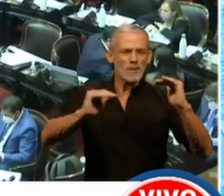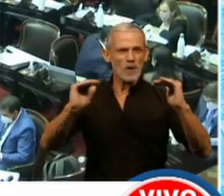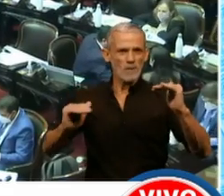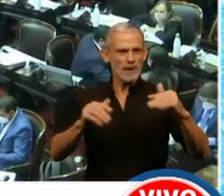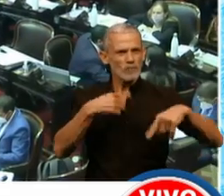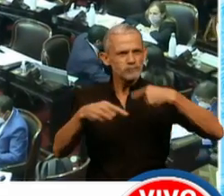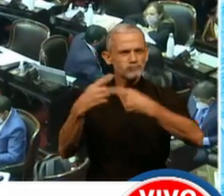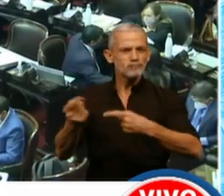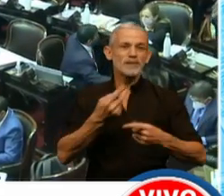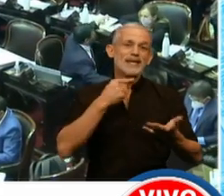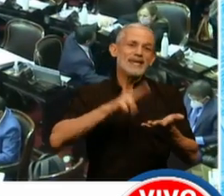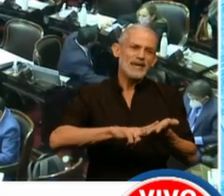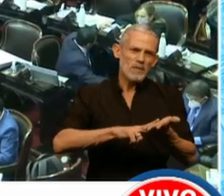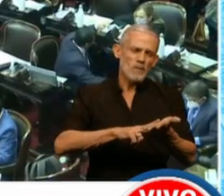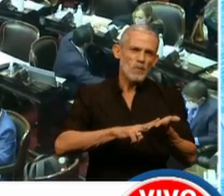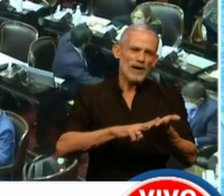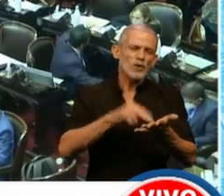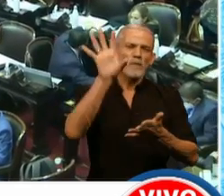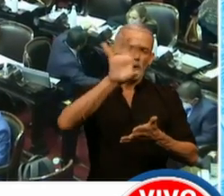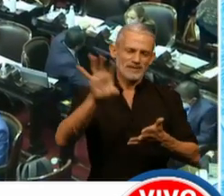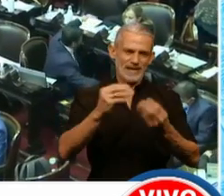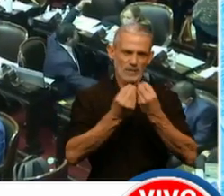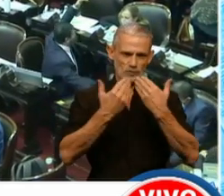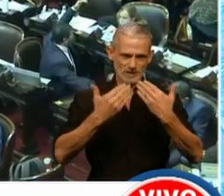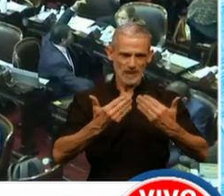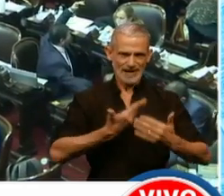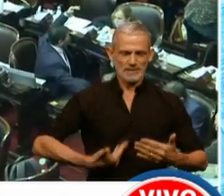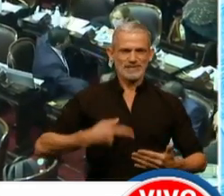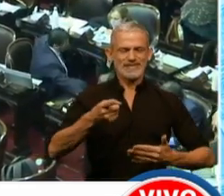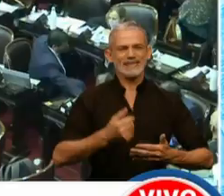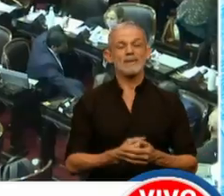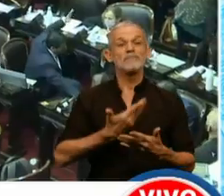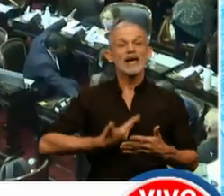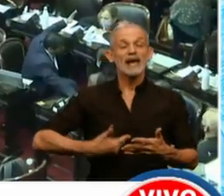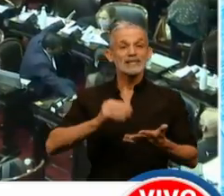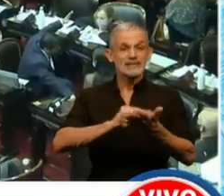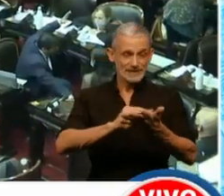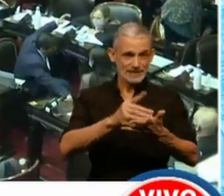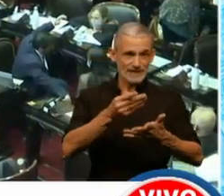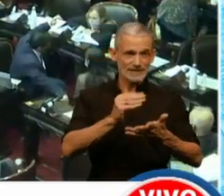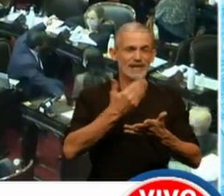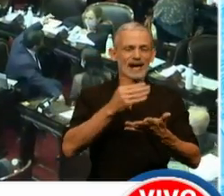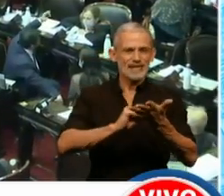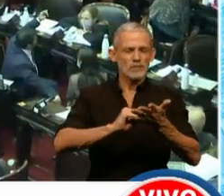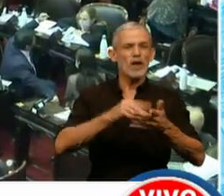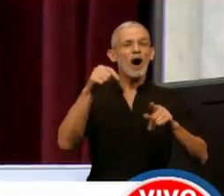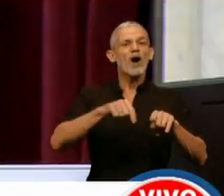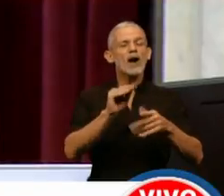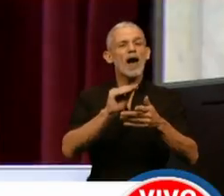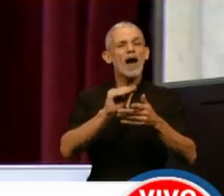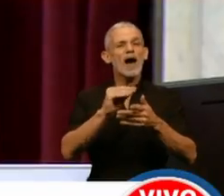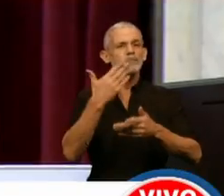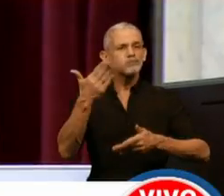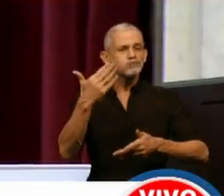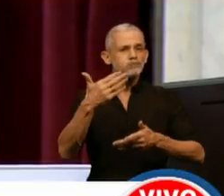en estos impuestos provinciales muchas gracias creciente gracias diputado pastor y en uso el tiempo de bloque